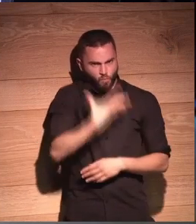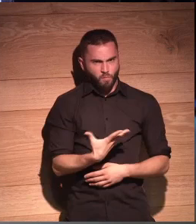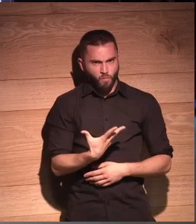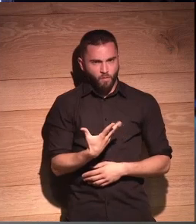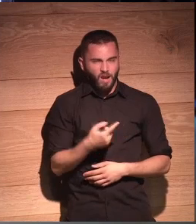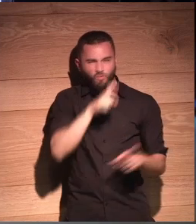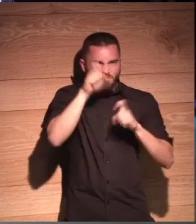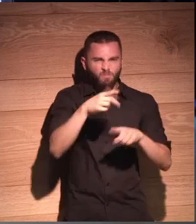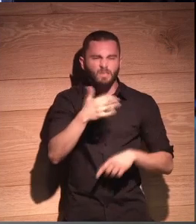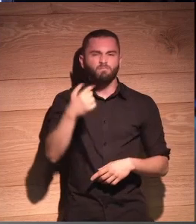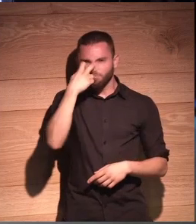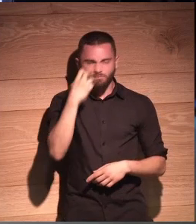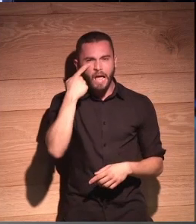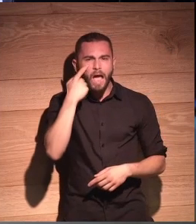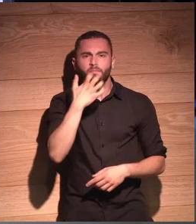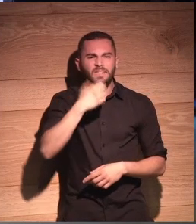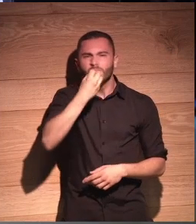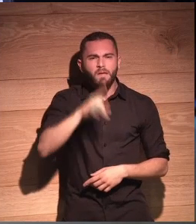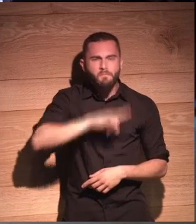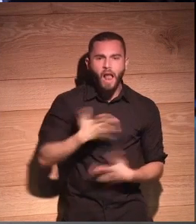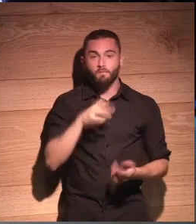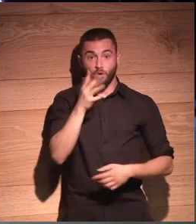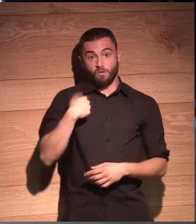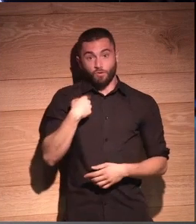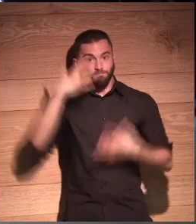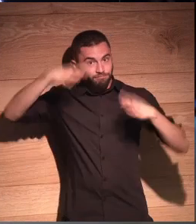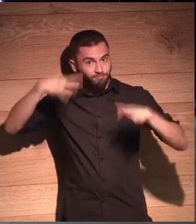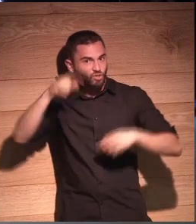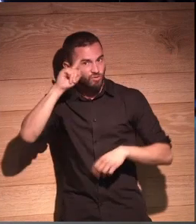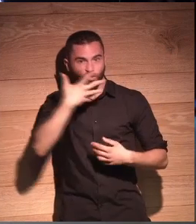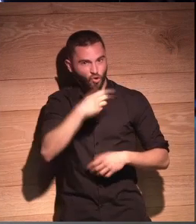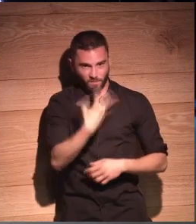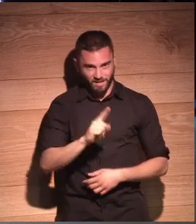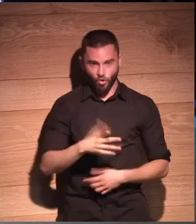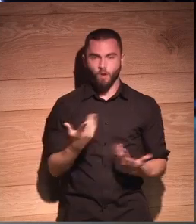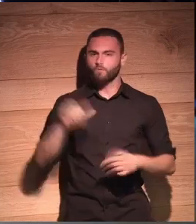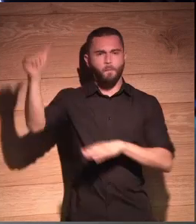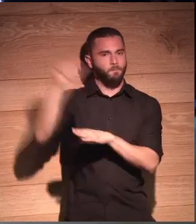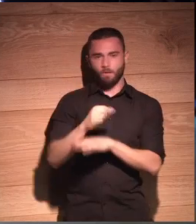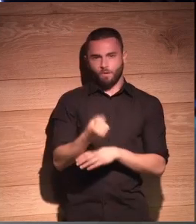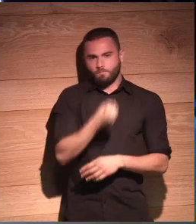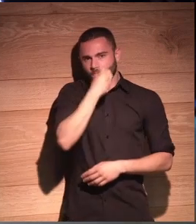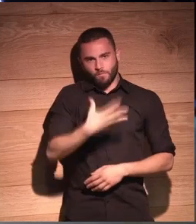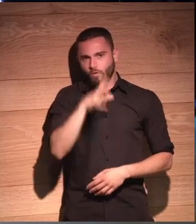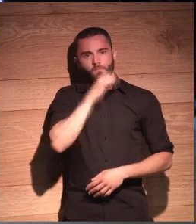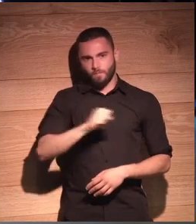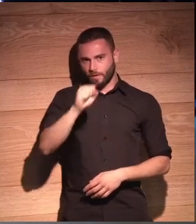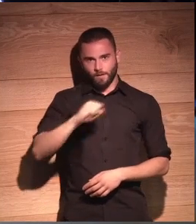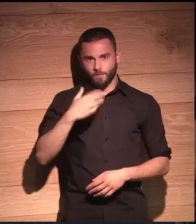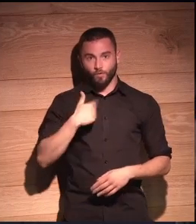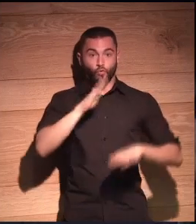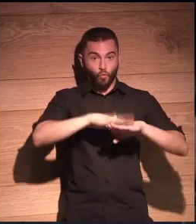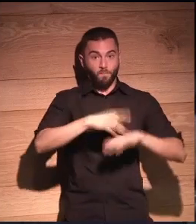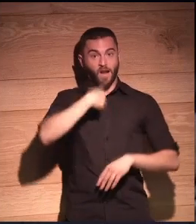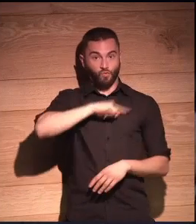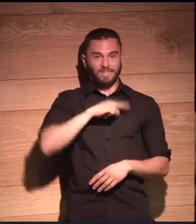pero como espectadora inocente en esos sentidos. Entonces es una película brutal, y o sea, no es nuestra culpa por